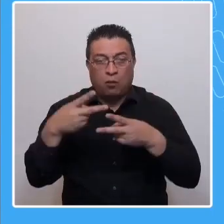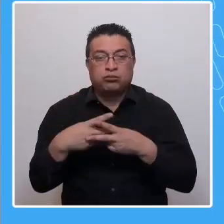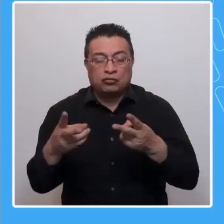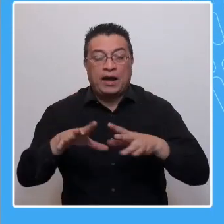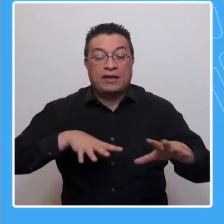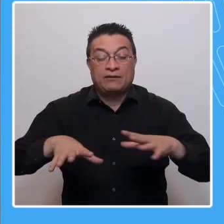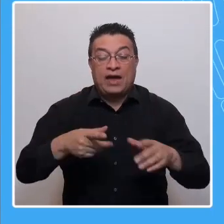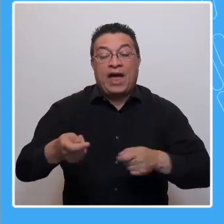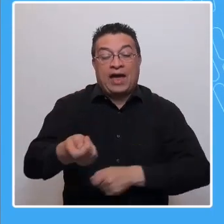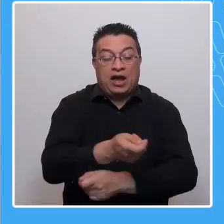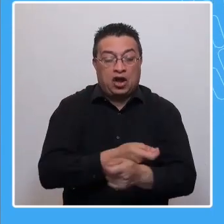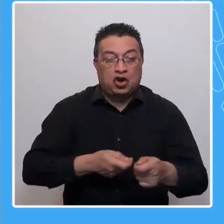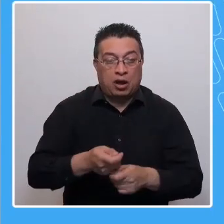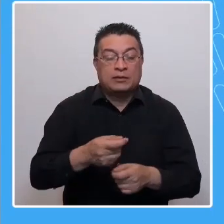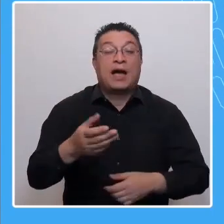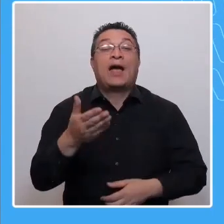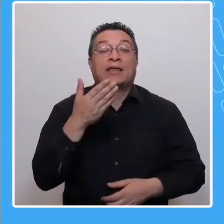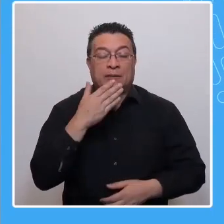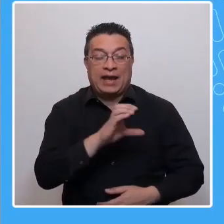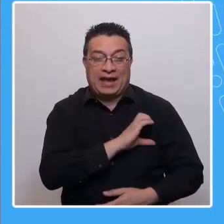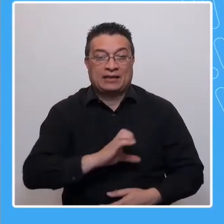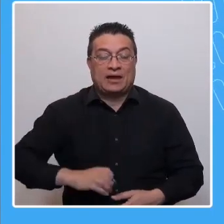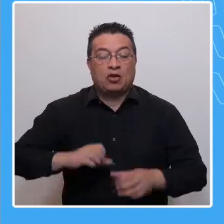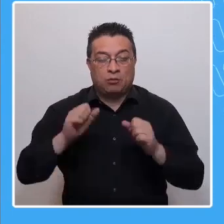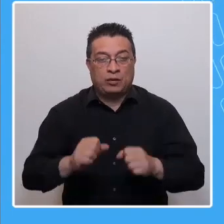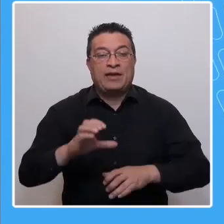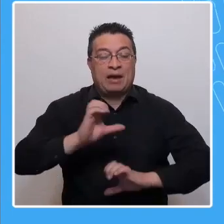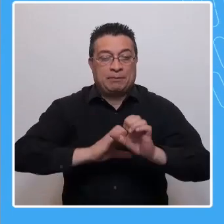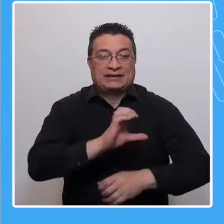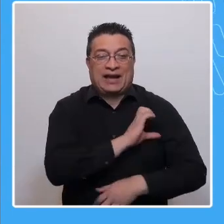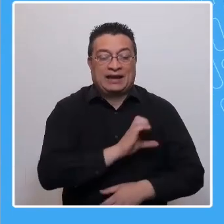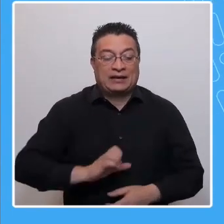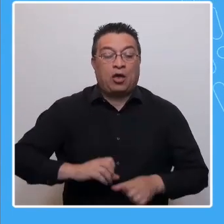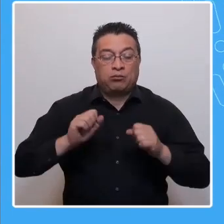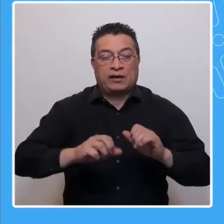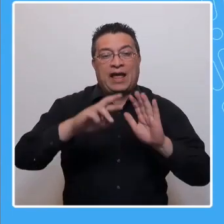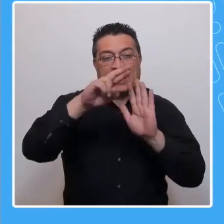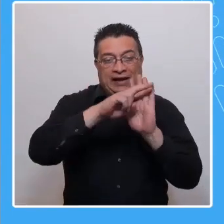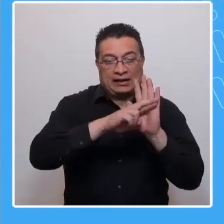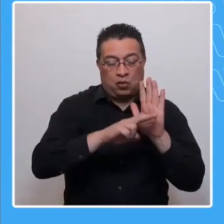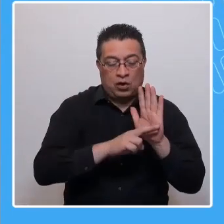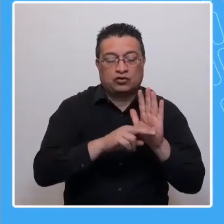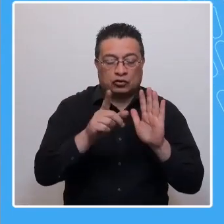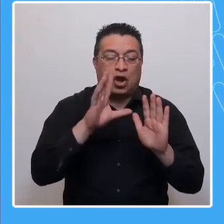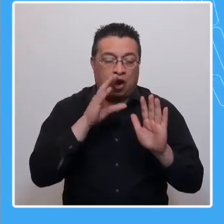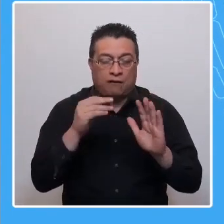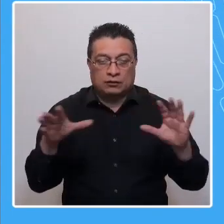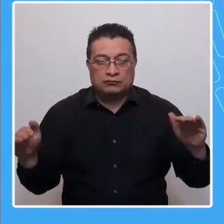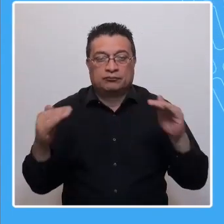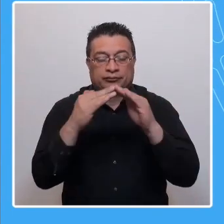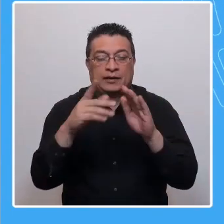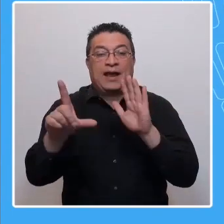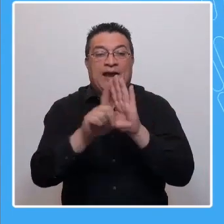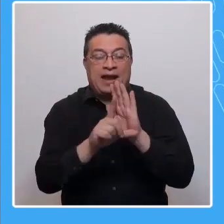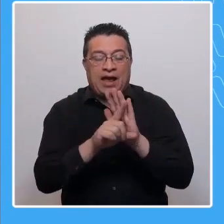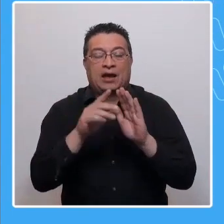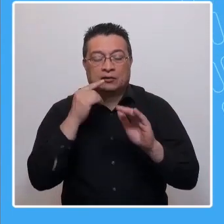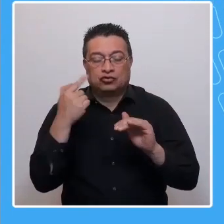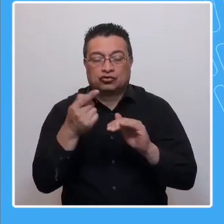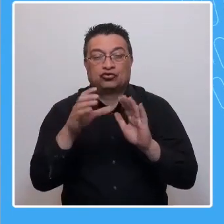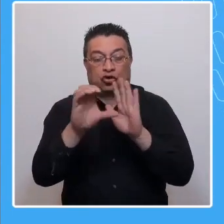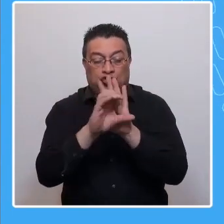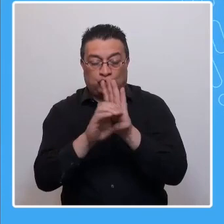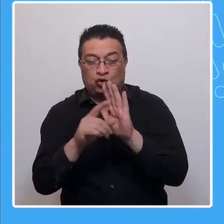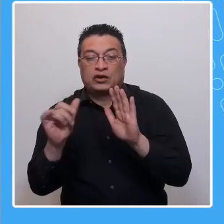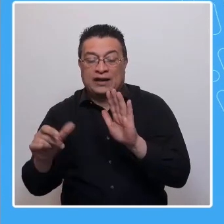económica. Se menciona que el Estado puede tener empresas estatales y deben tener una regulación, por supuesto, acorde a la ley y todos los principios establecidos tanto en la Constitución como en